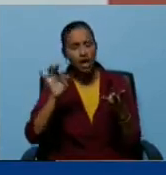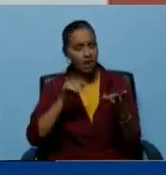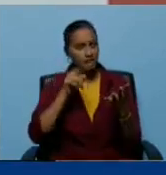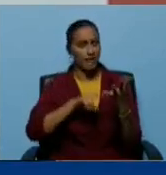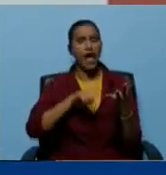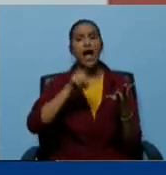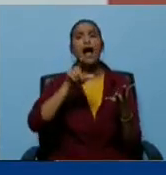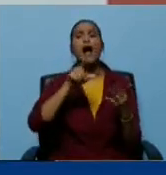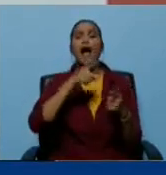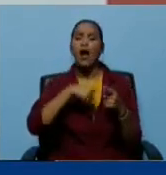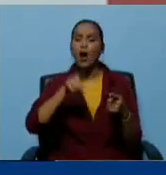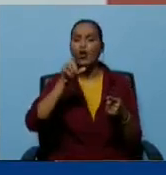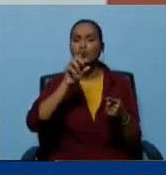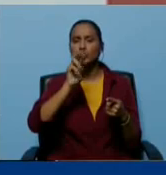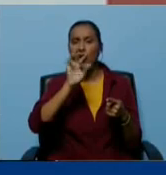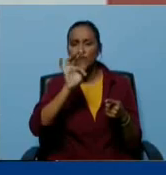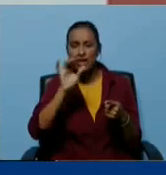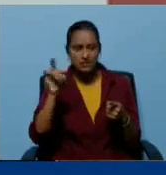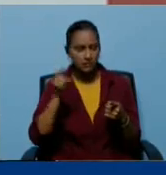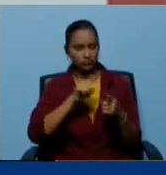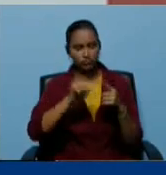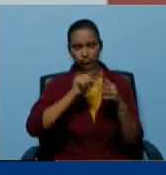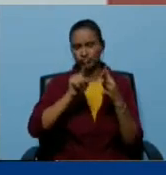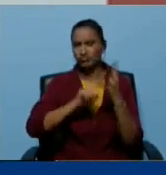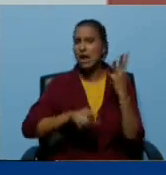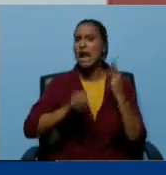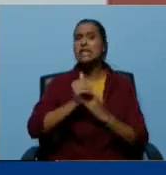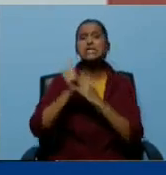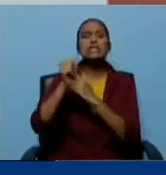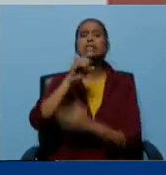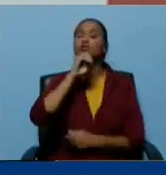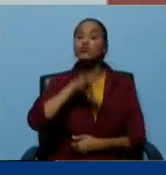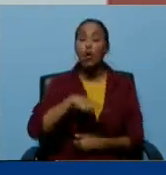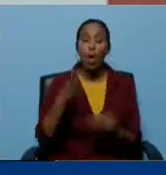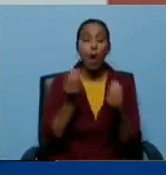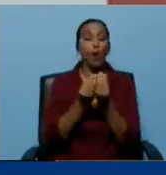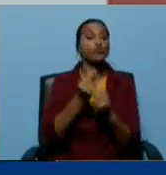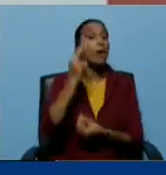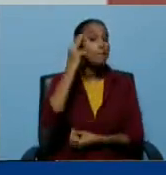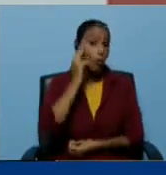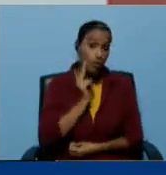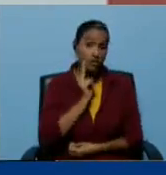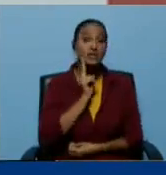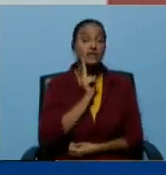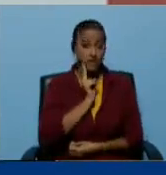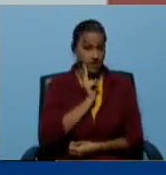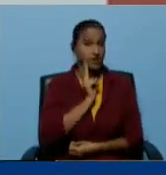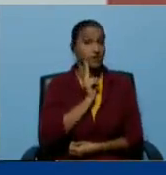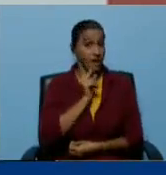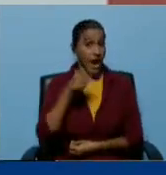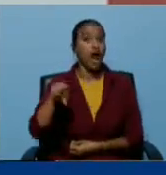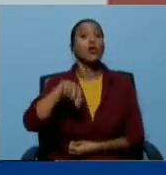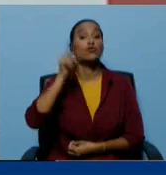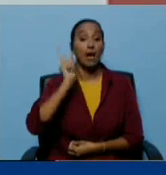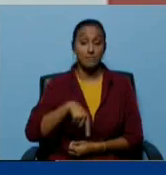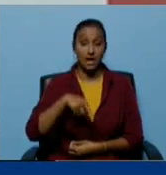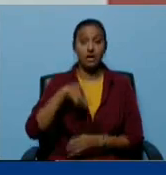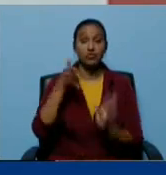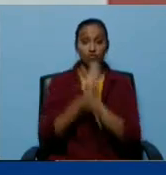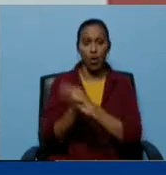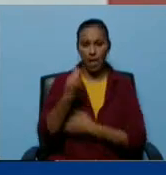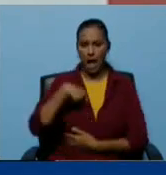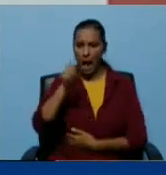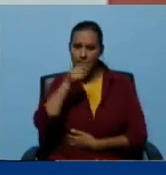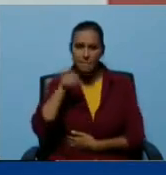de independencia, de dignidad, de honor. De alguna manera ellos también les tocó con la espada abrir caminos, como